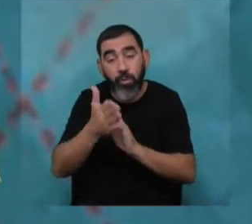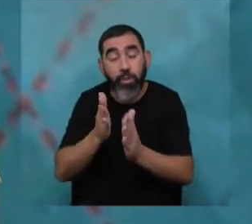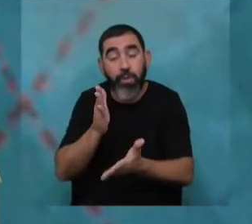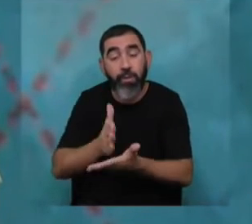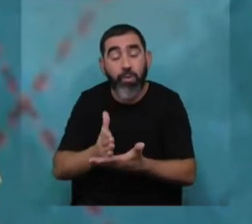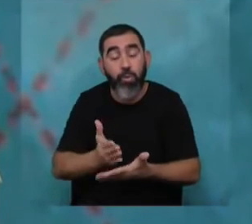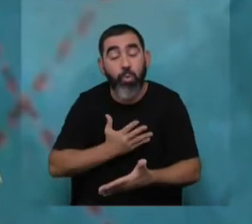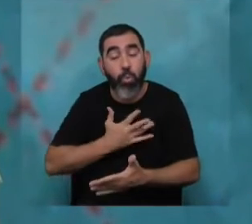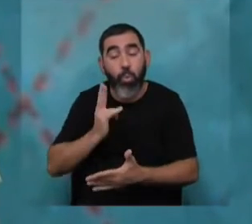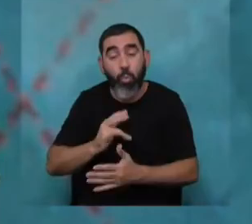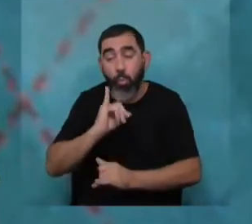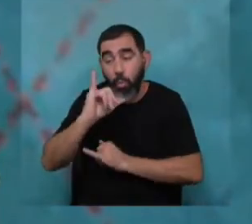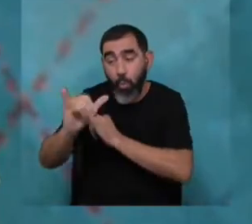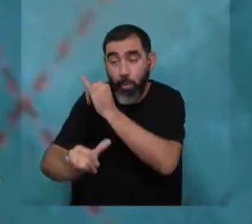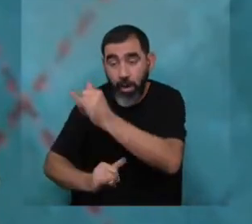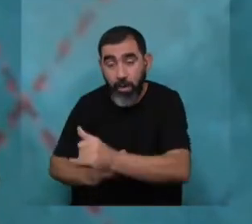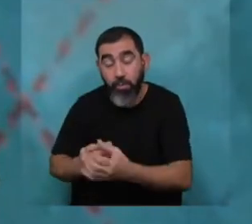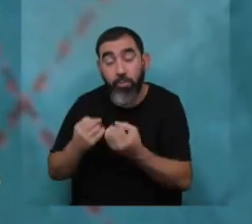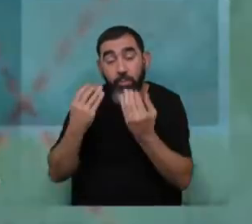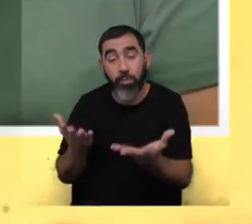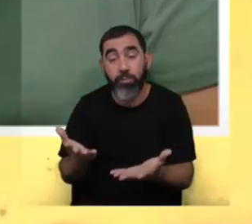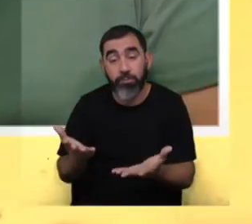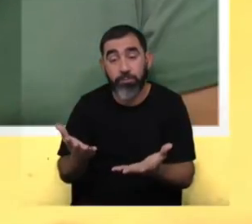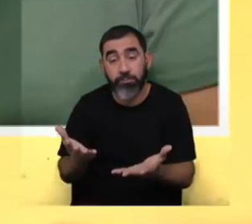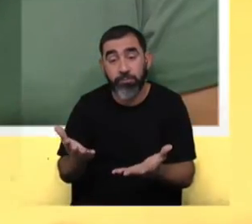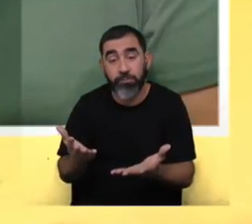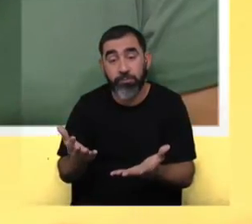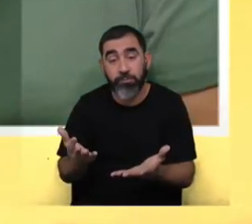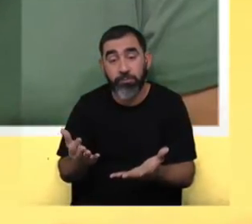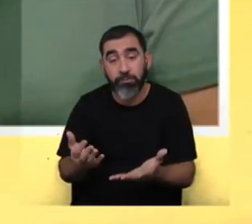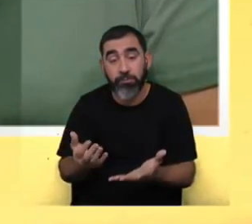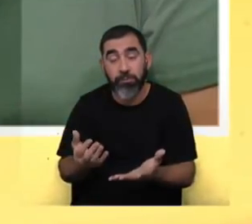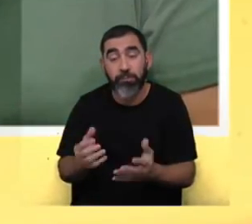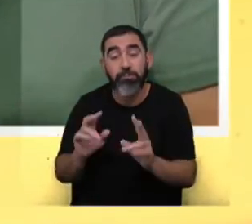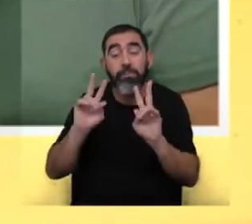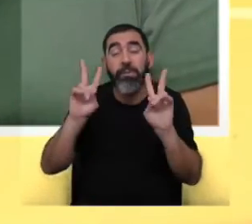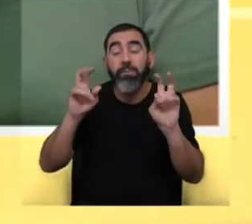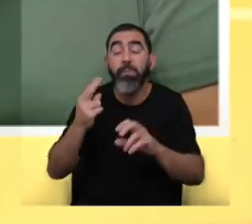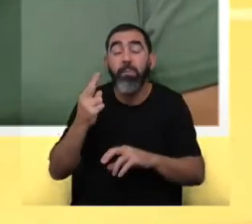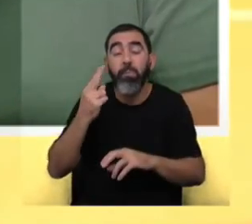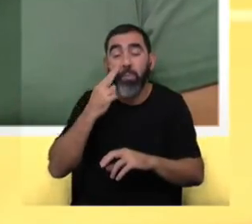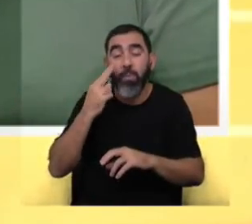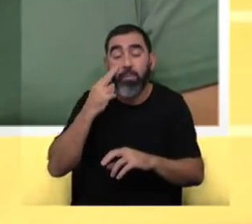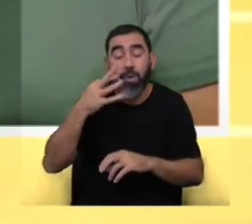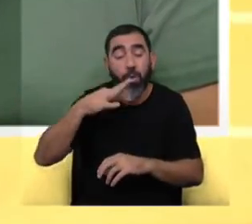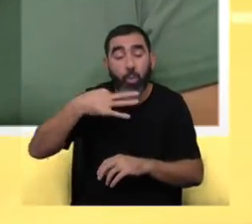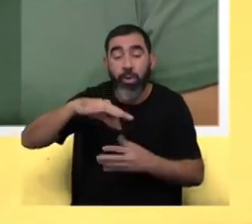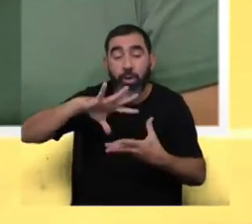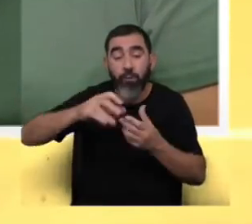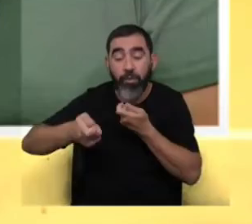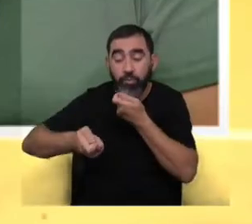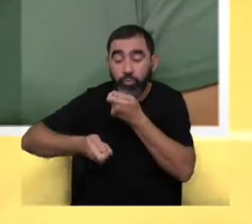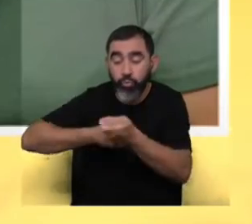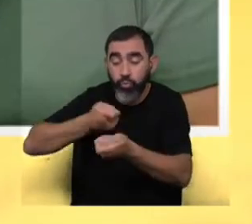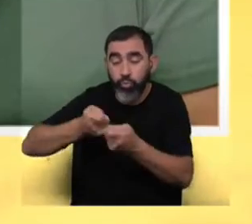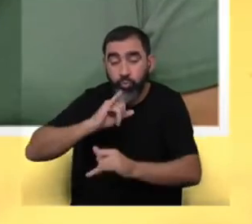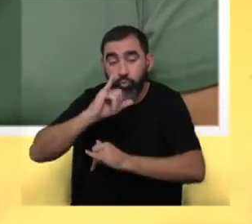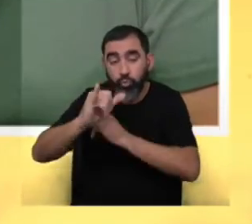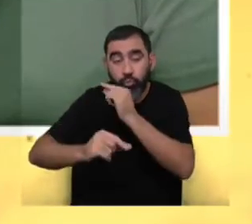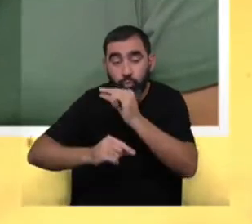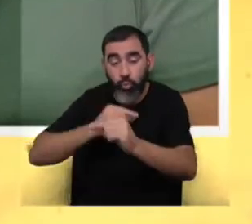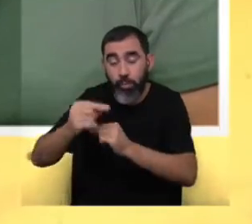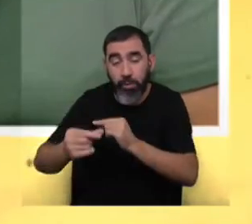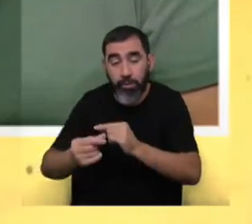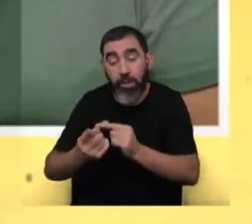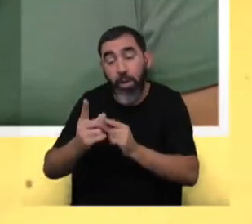para aportar esa información, porque por la naturaleza del problema, La única forma es ir sumando información de a poco y eso en